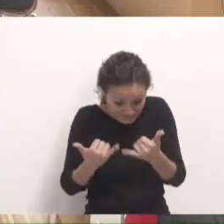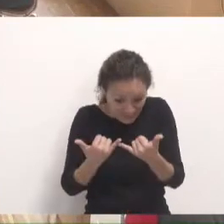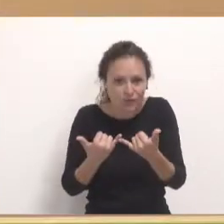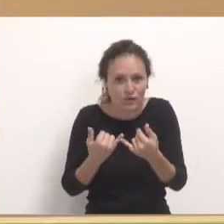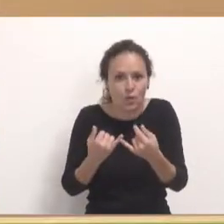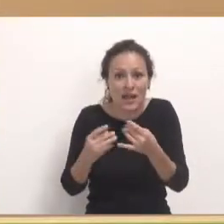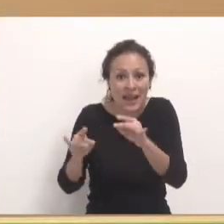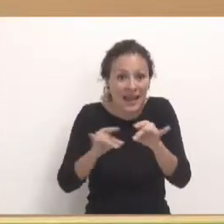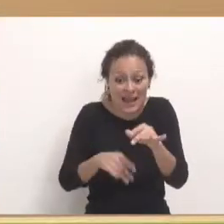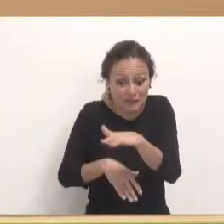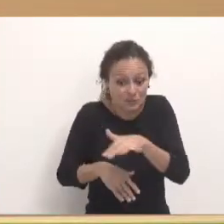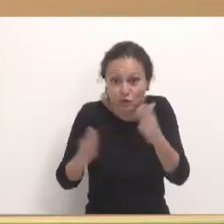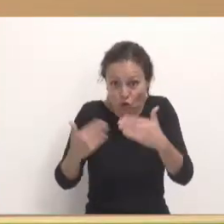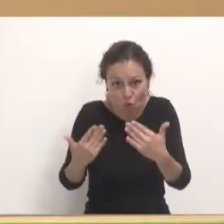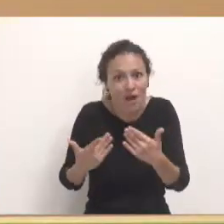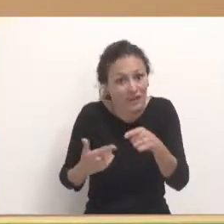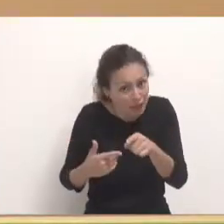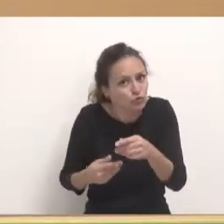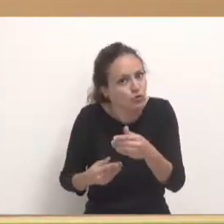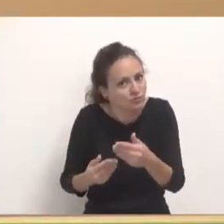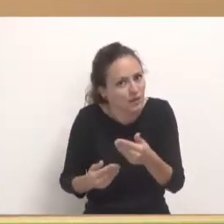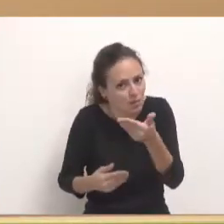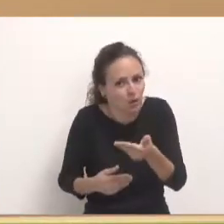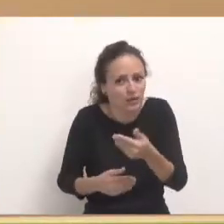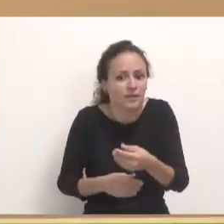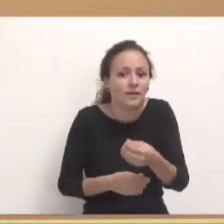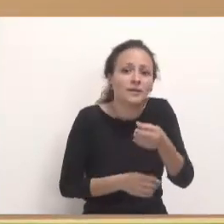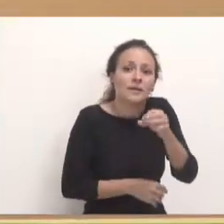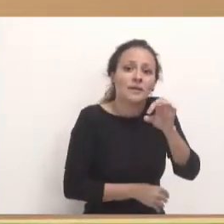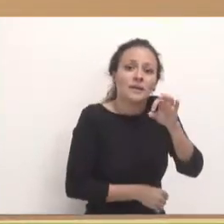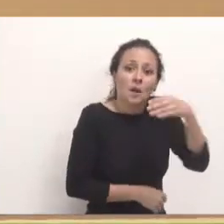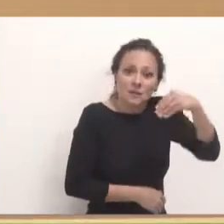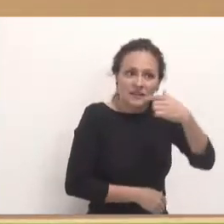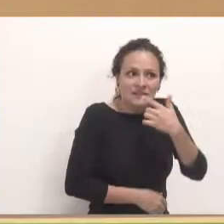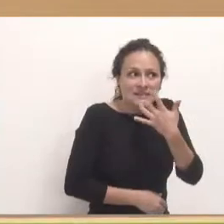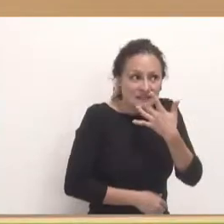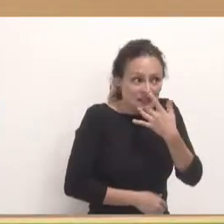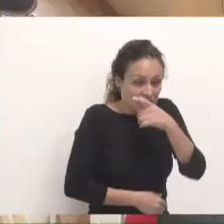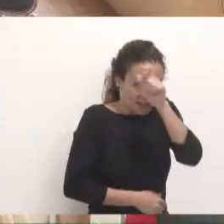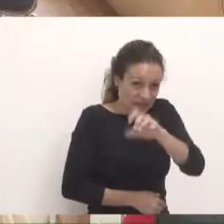Bueno, muchas gracias, señor Sabaté. No sé si quiere contestar, señor Pérez. Vamos,